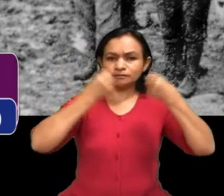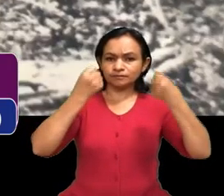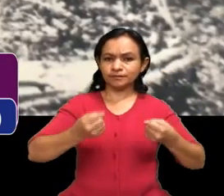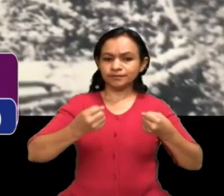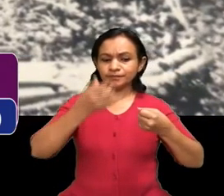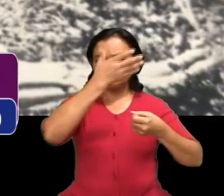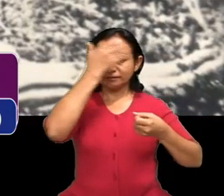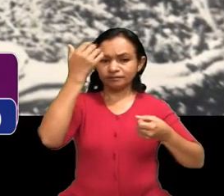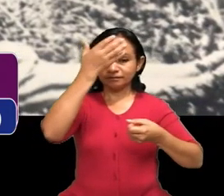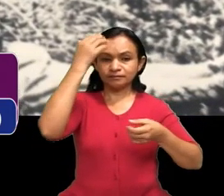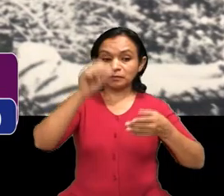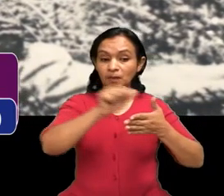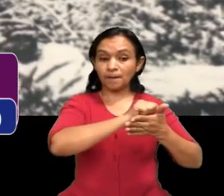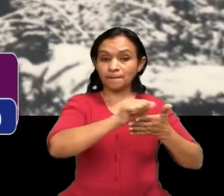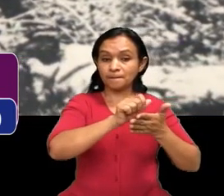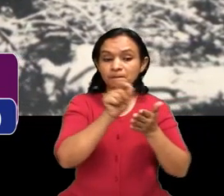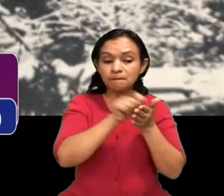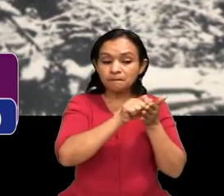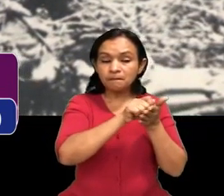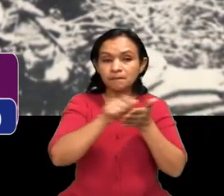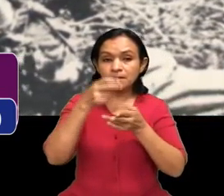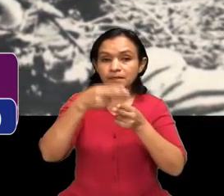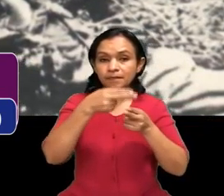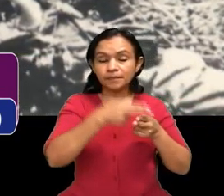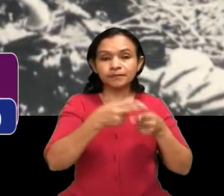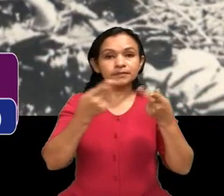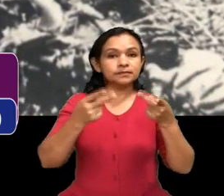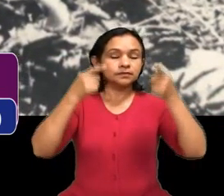Sin embargo, Sandino siempre quedó